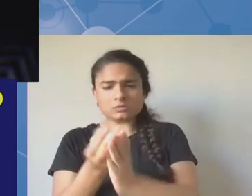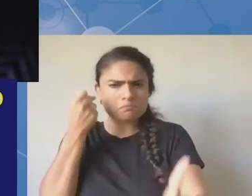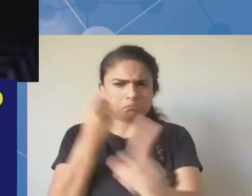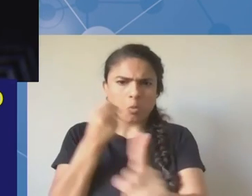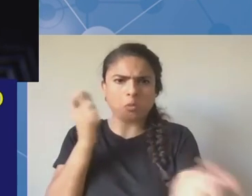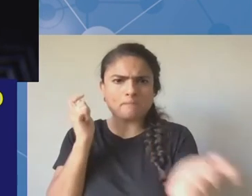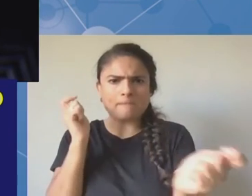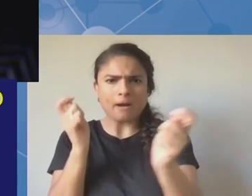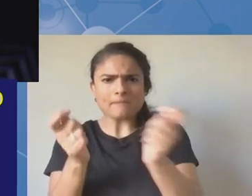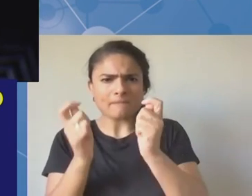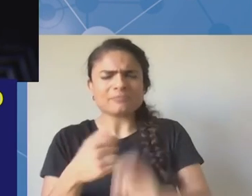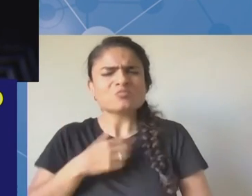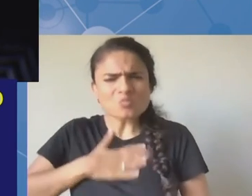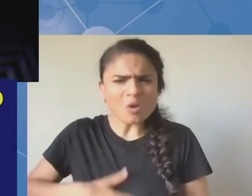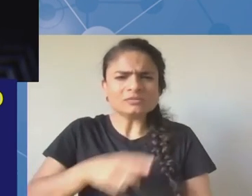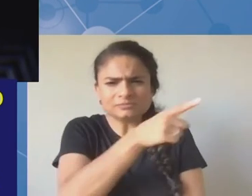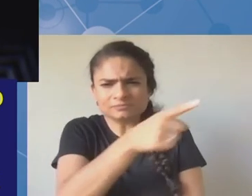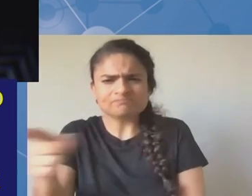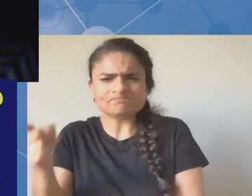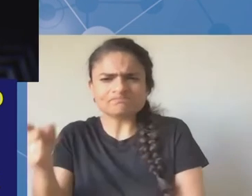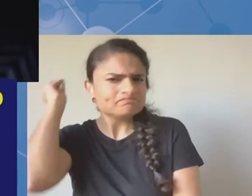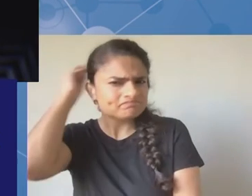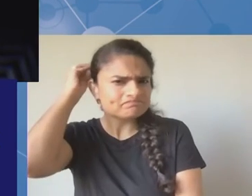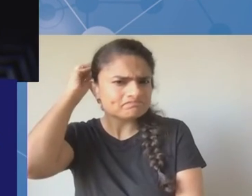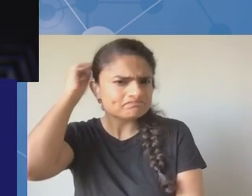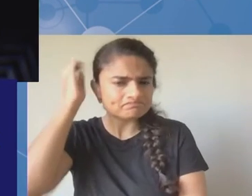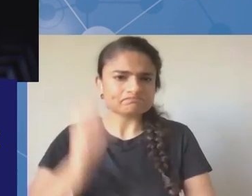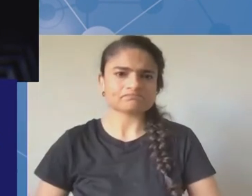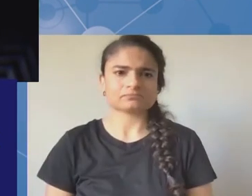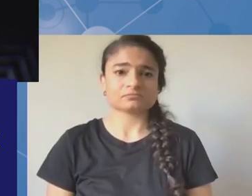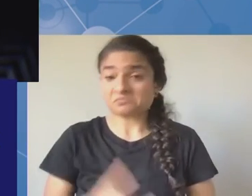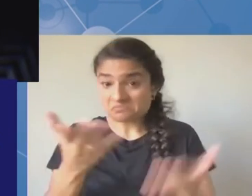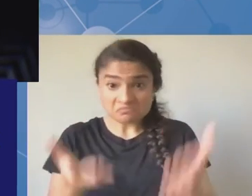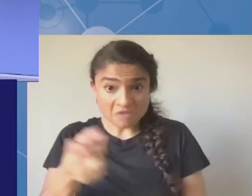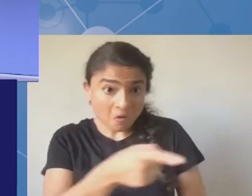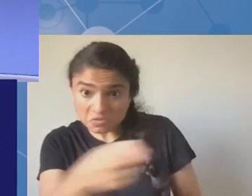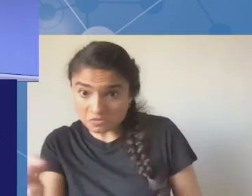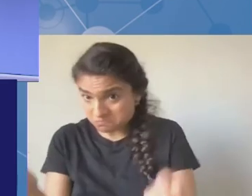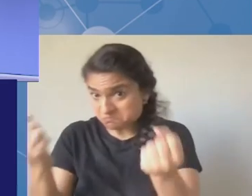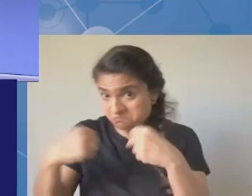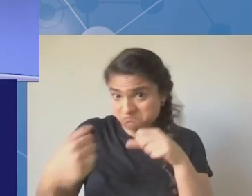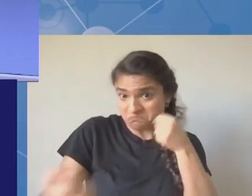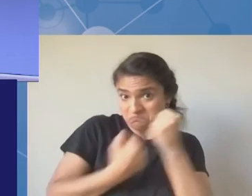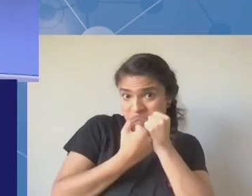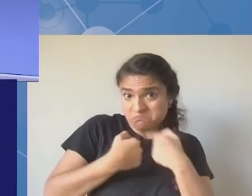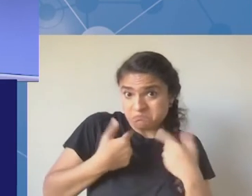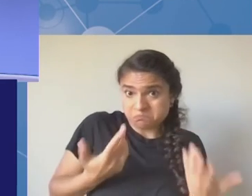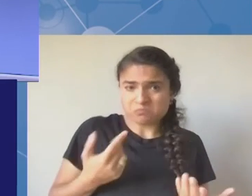no hay muchas personas. Sin embargo, lo que hacen se traduce en un cambio real en todo el mundo.